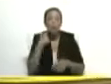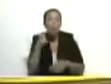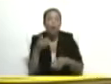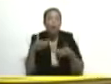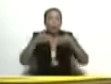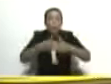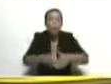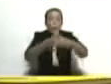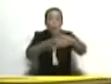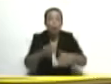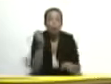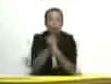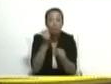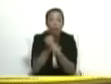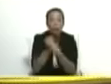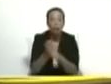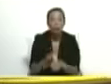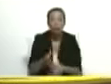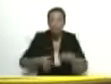portuarios.